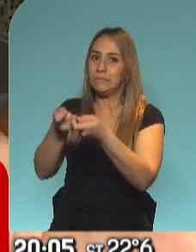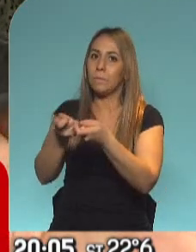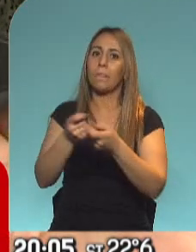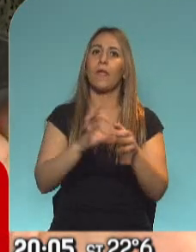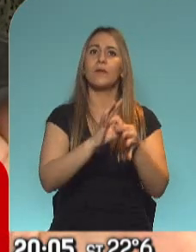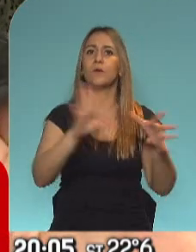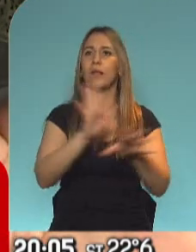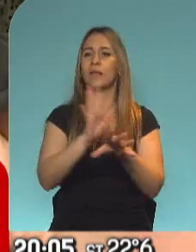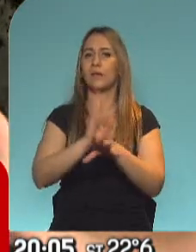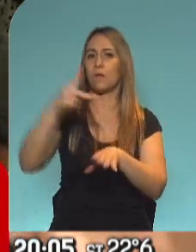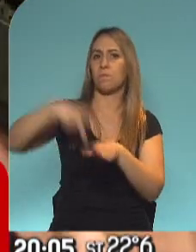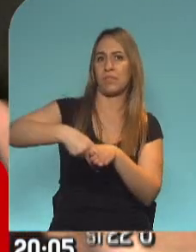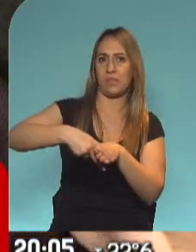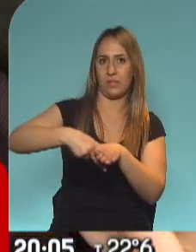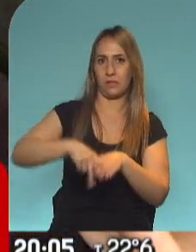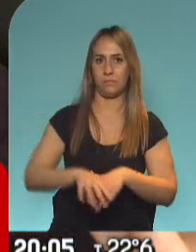Eso es lo que planteaban.